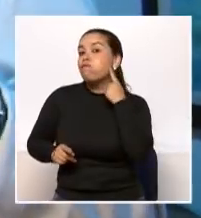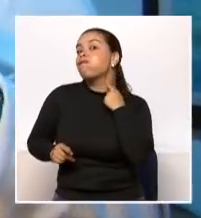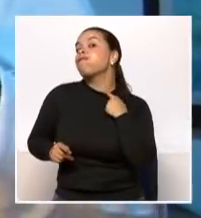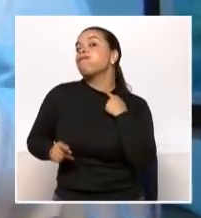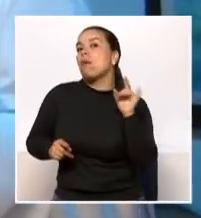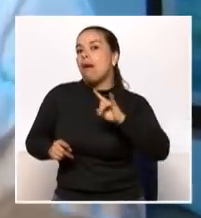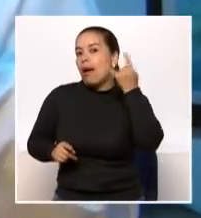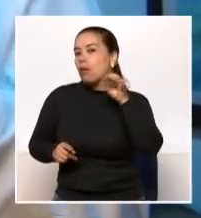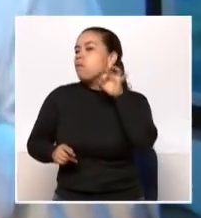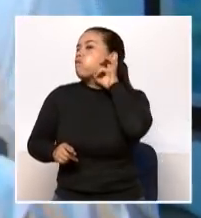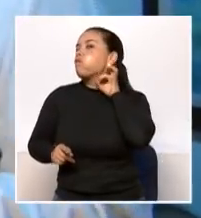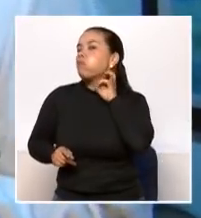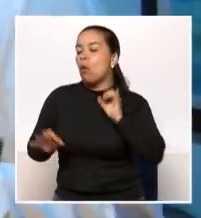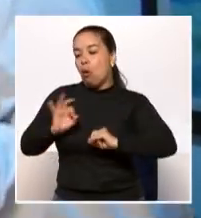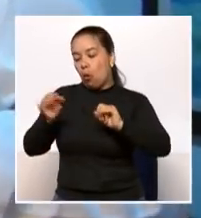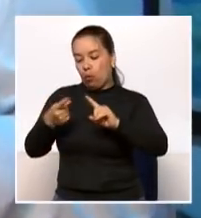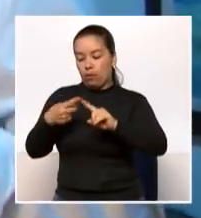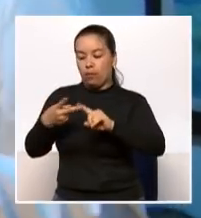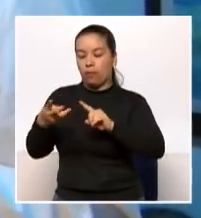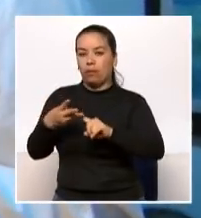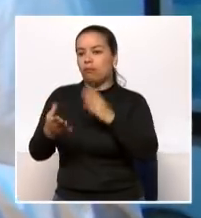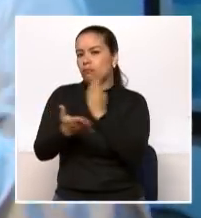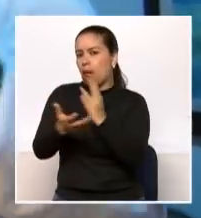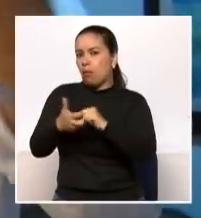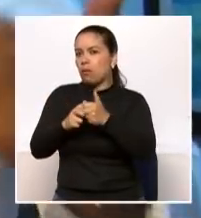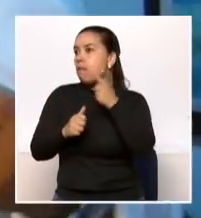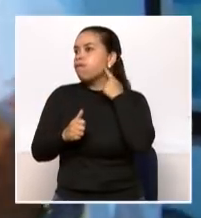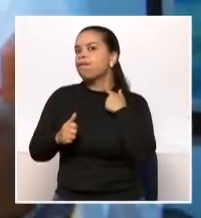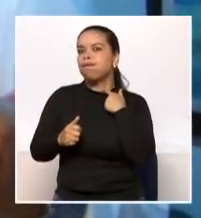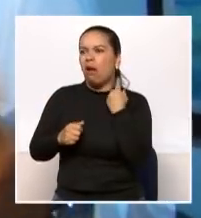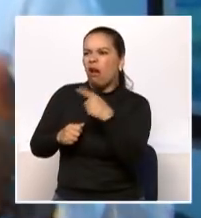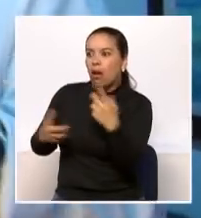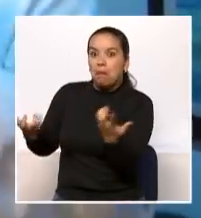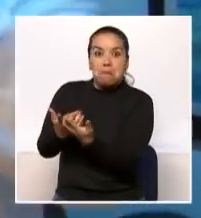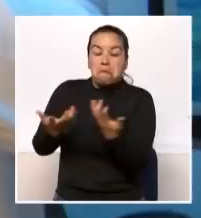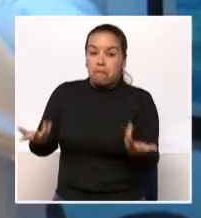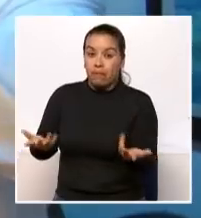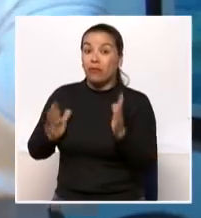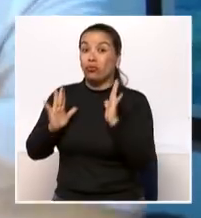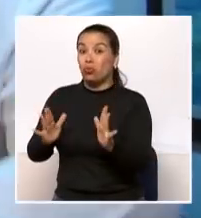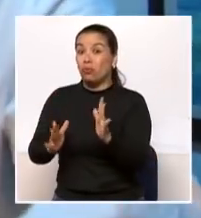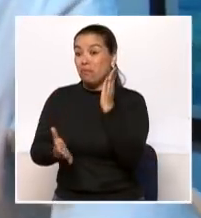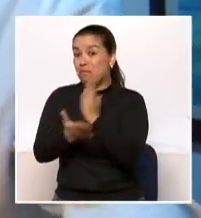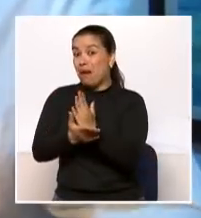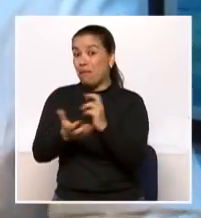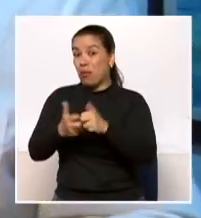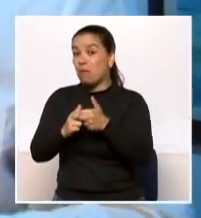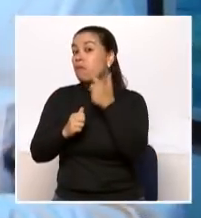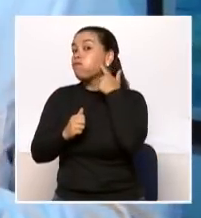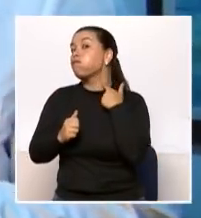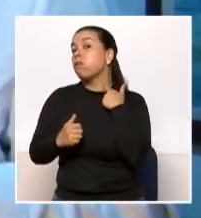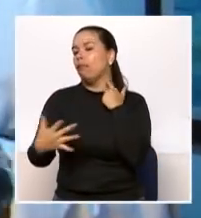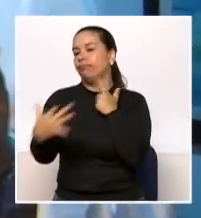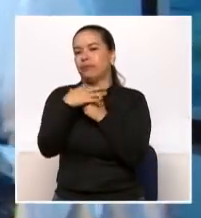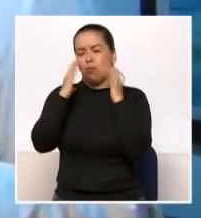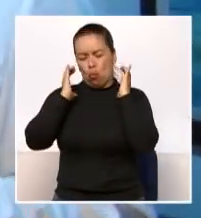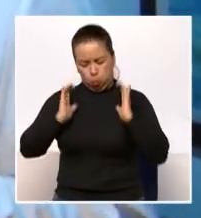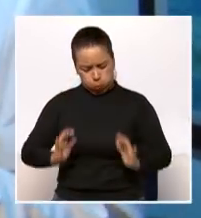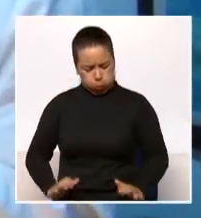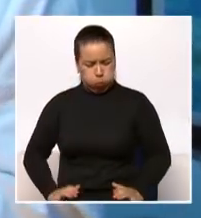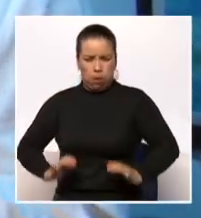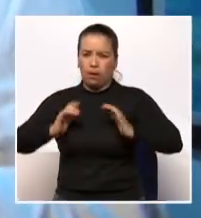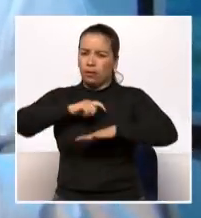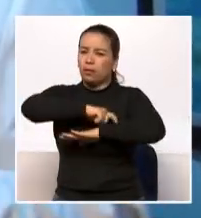hipofuncionante, o tener patología tiroidea desconocida. Y la patología tiroidea afecta todo el organismo, ¿sí? Y eso